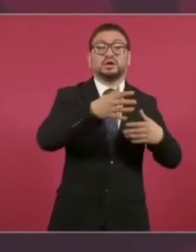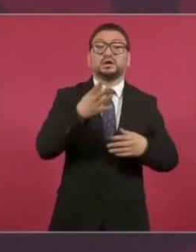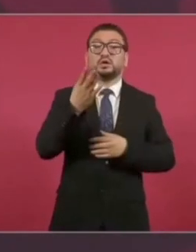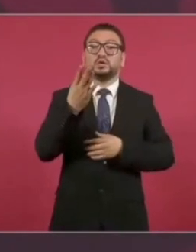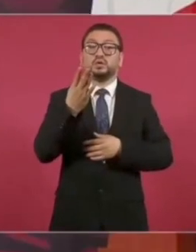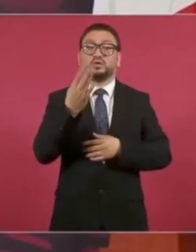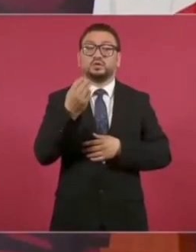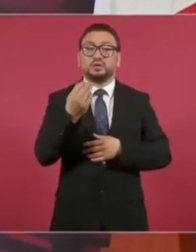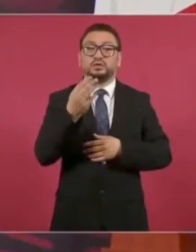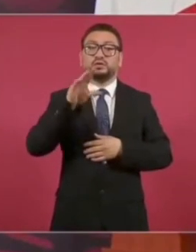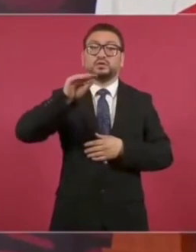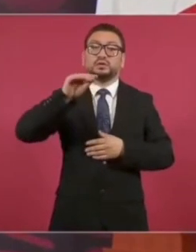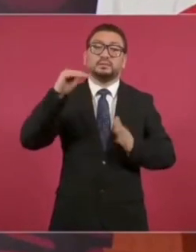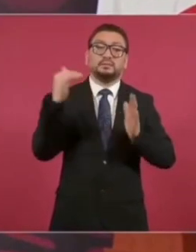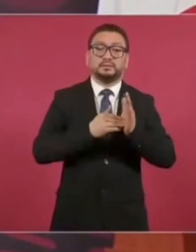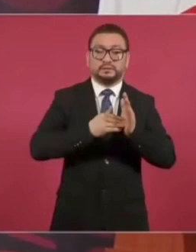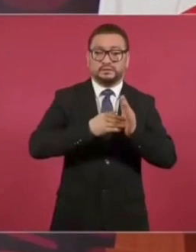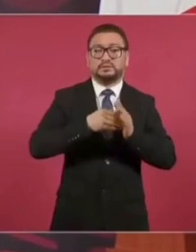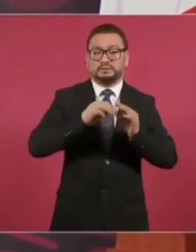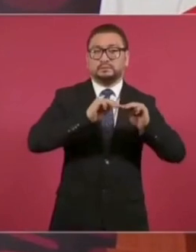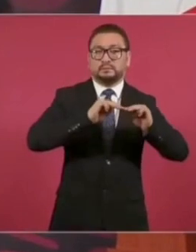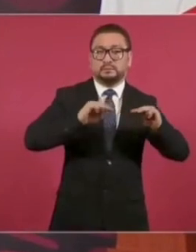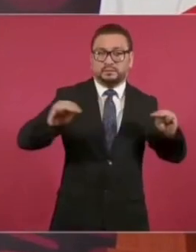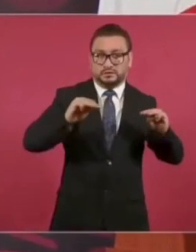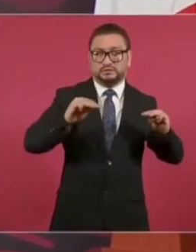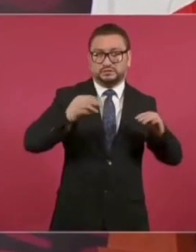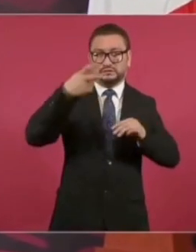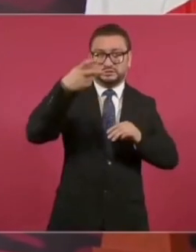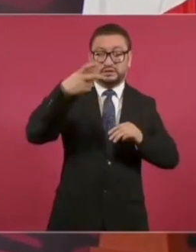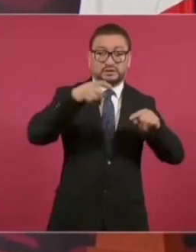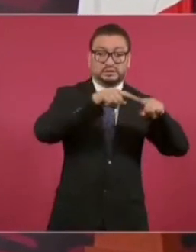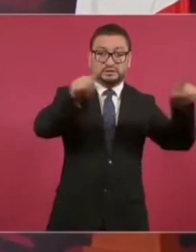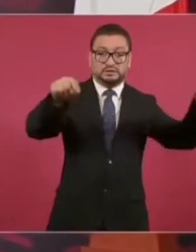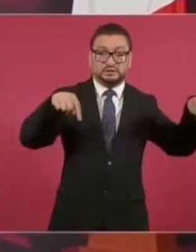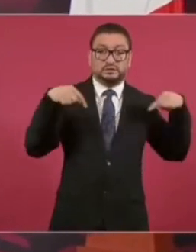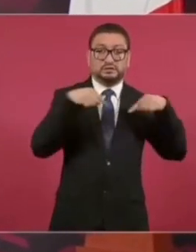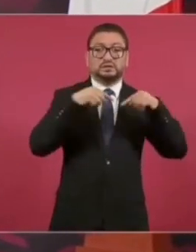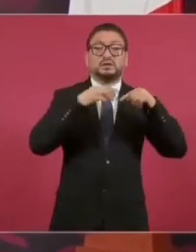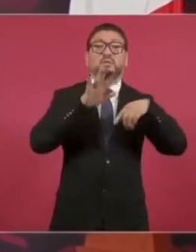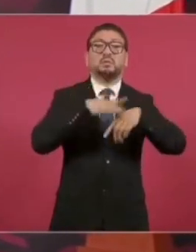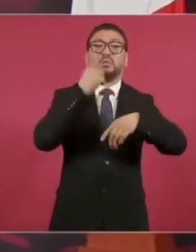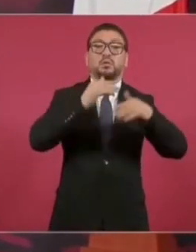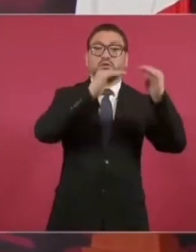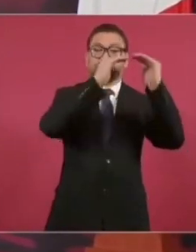hectáreas, 90 mil metros cuadrados de bodegas techadas.